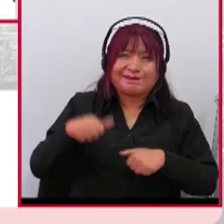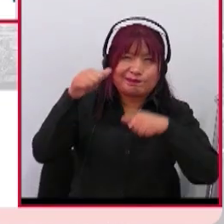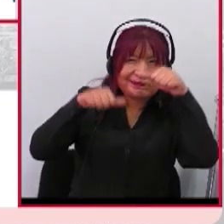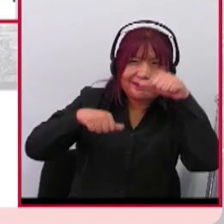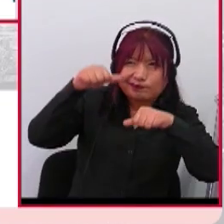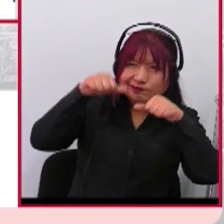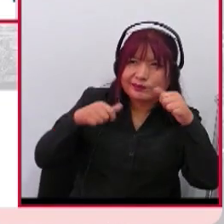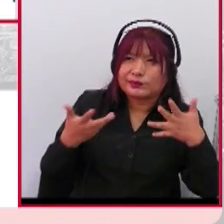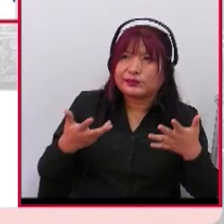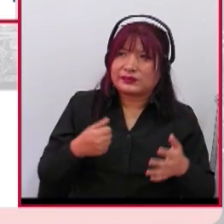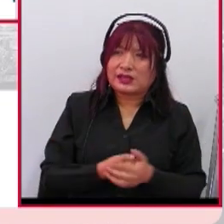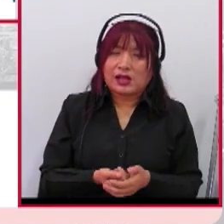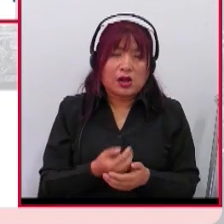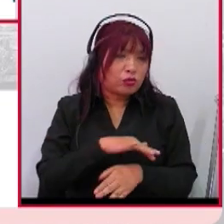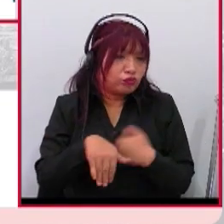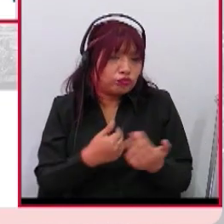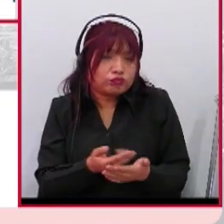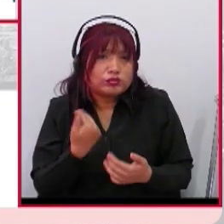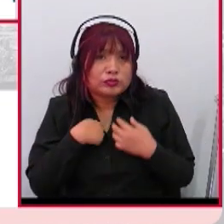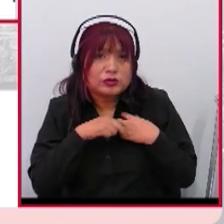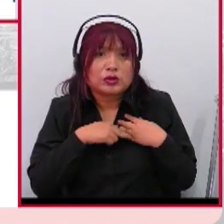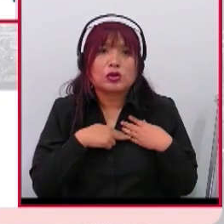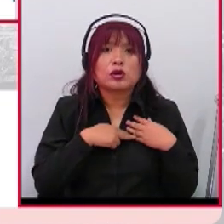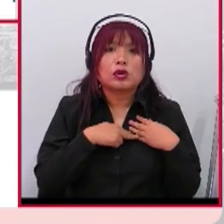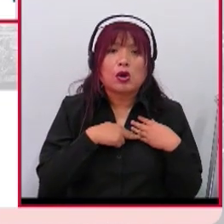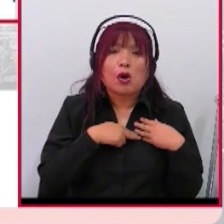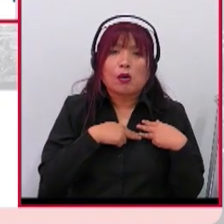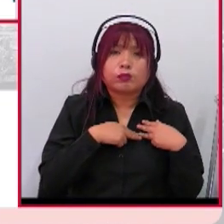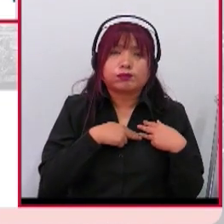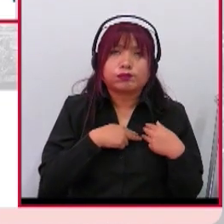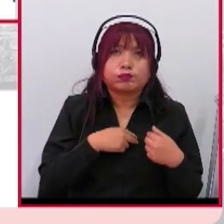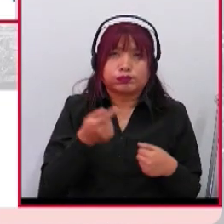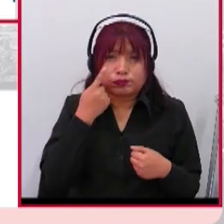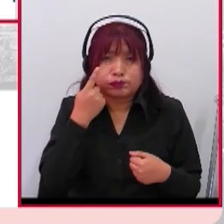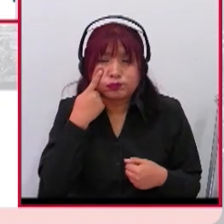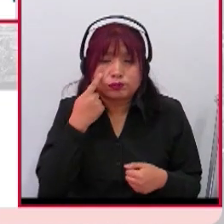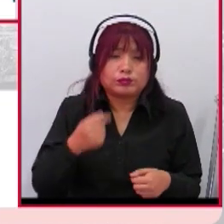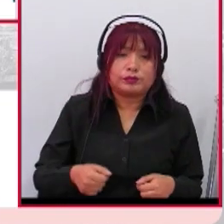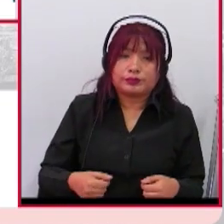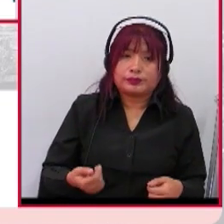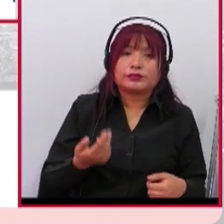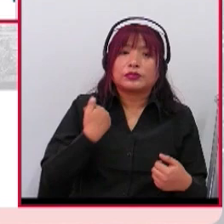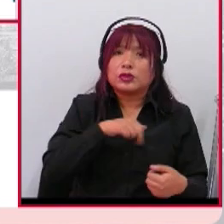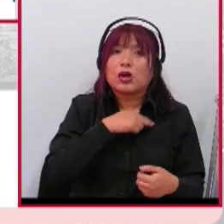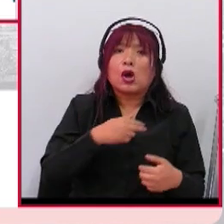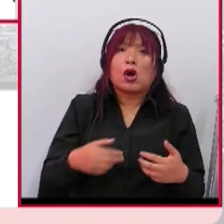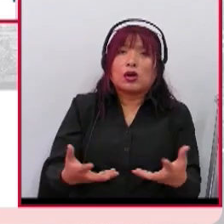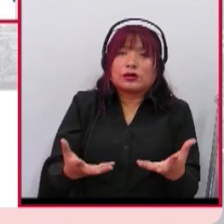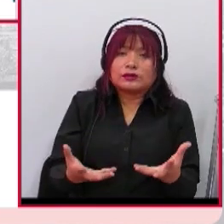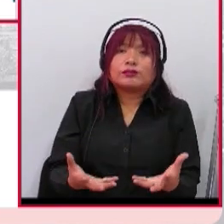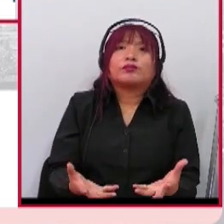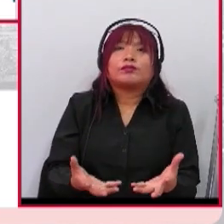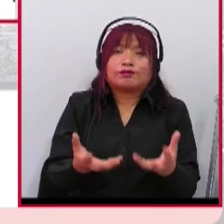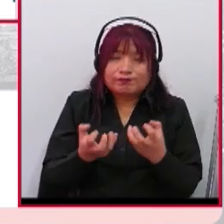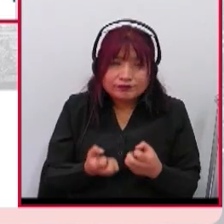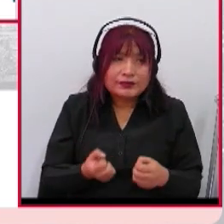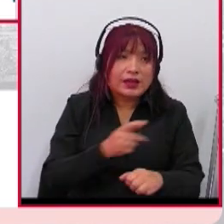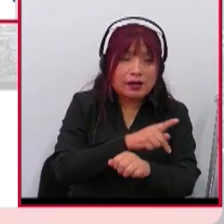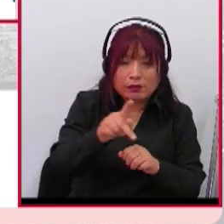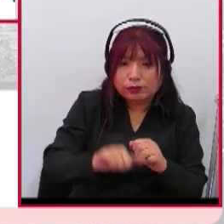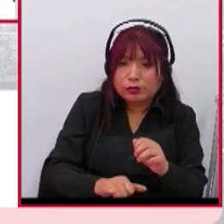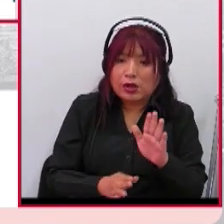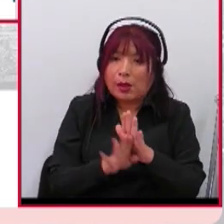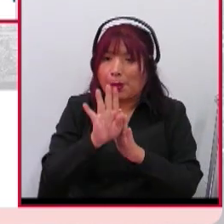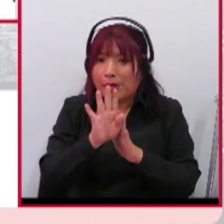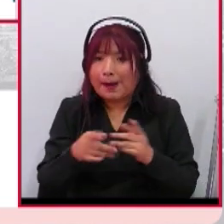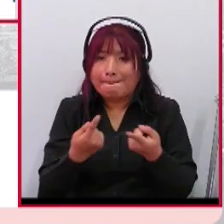Como todos nosotros conocemos, Anglo American desarrolló el proyecto Quellaveco, pero como hace 30